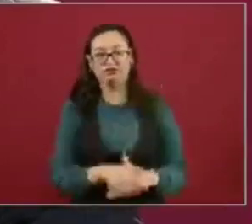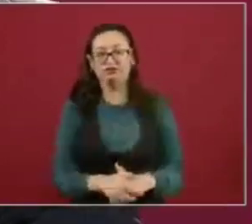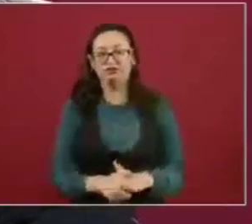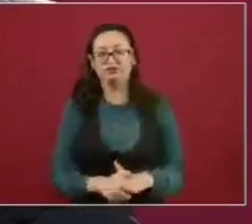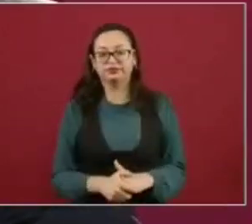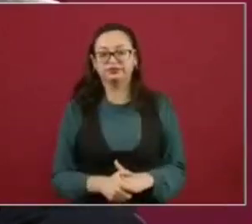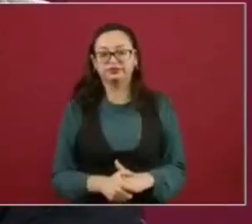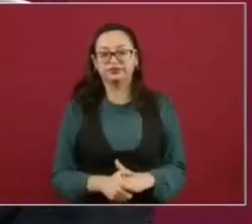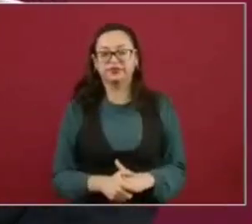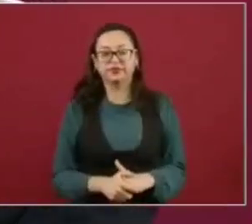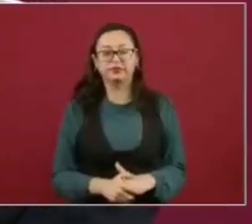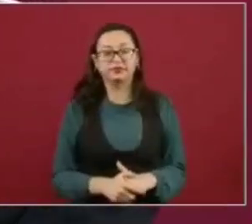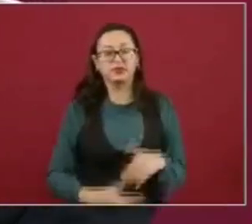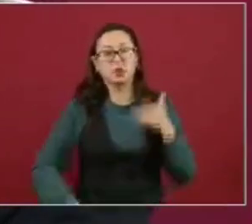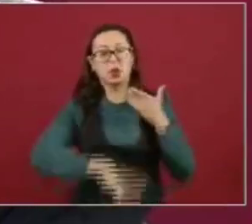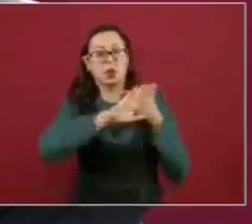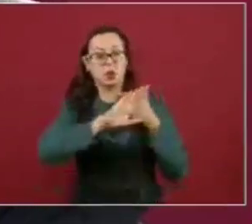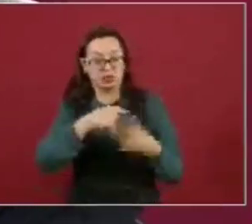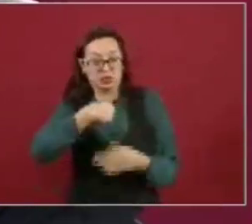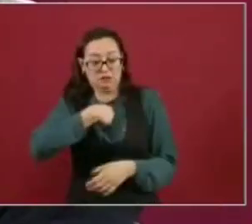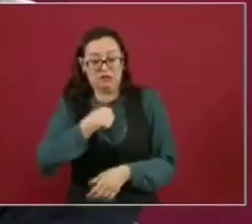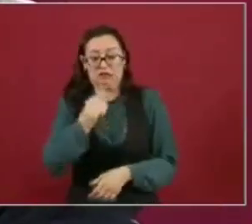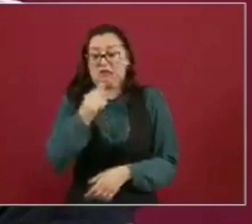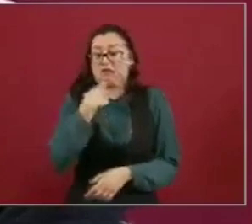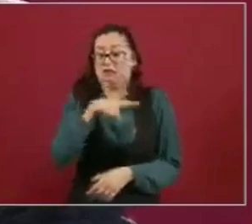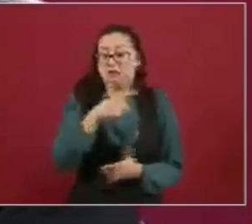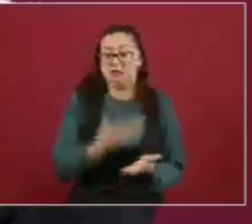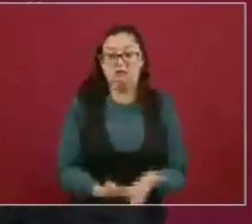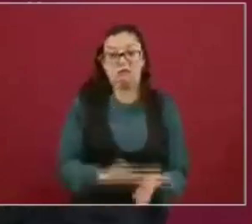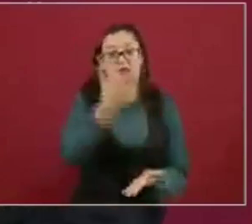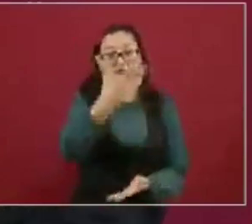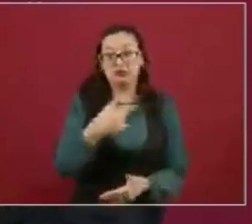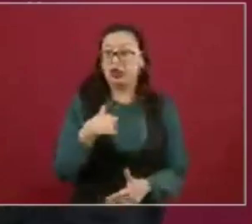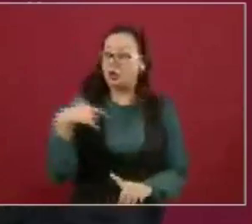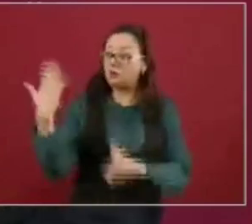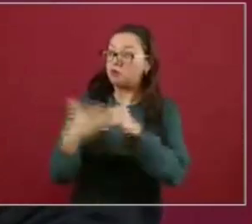a denunciarme porque pretendo reelegirme.